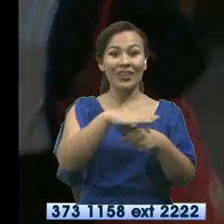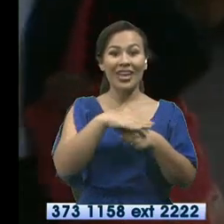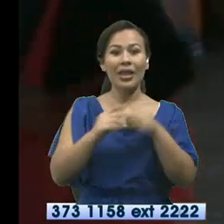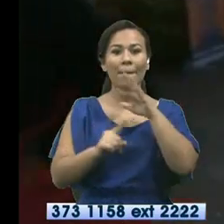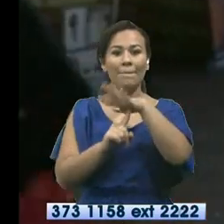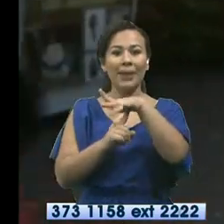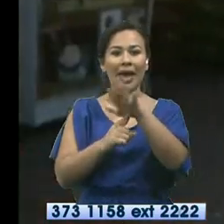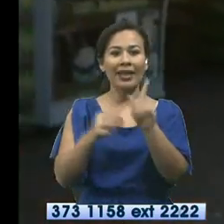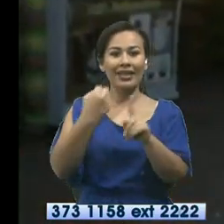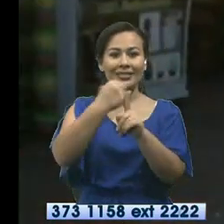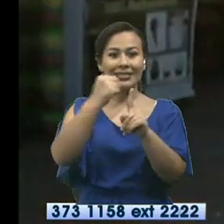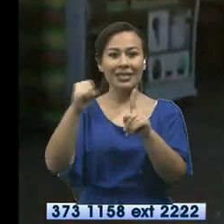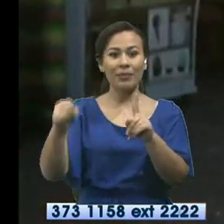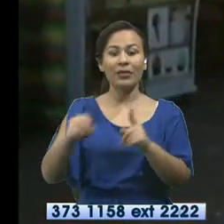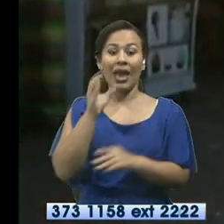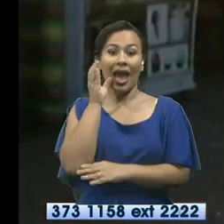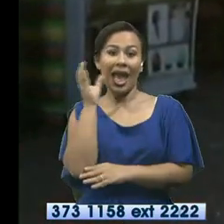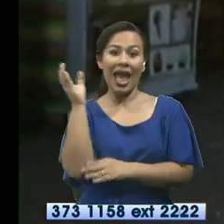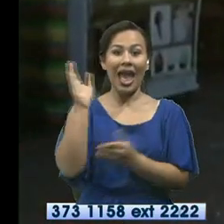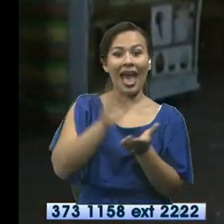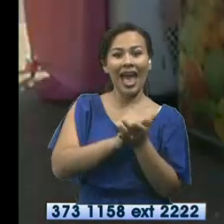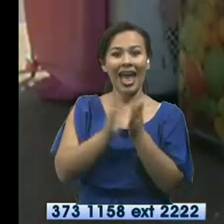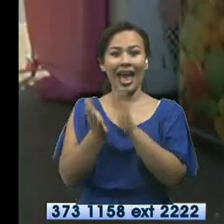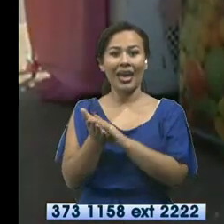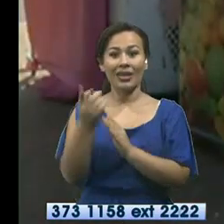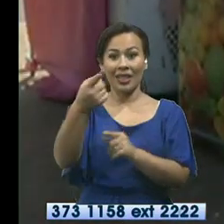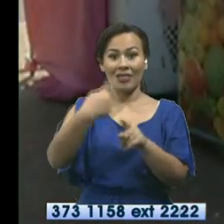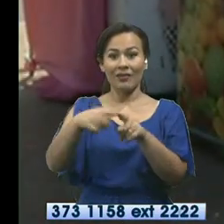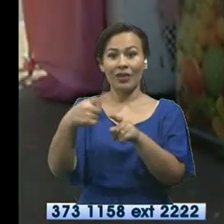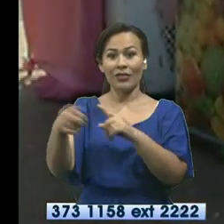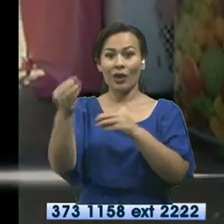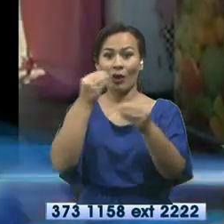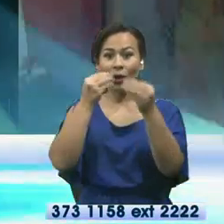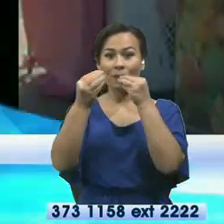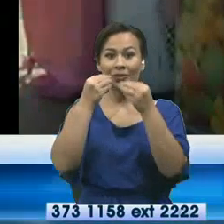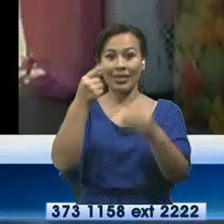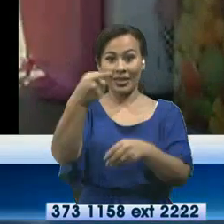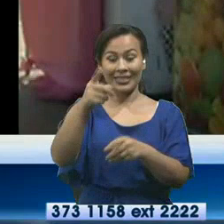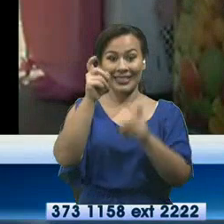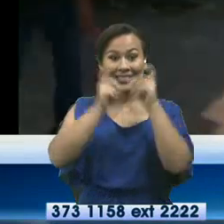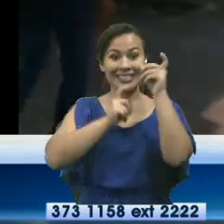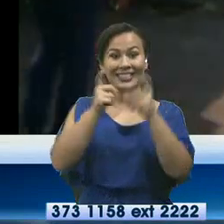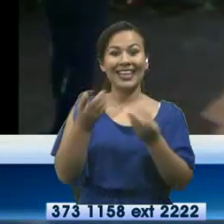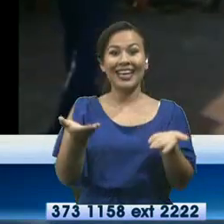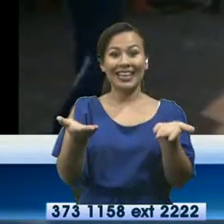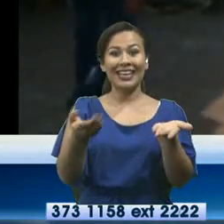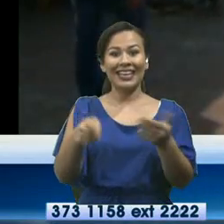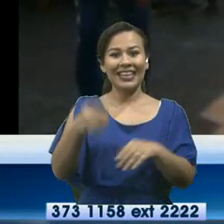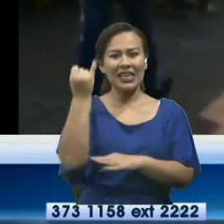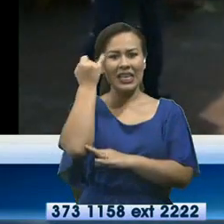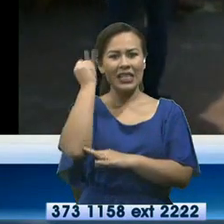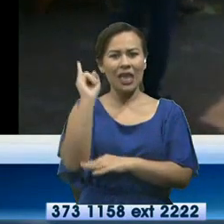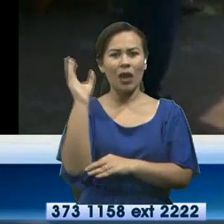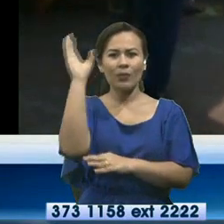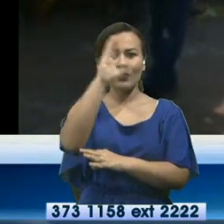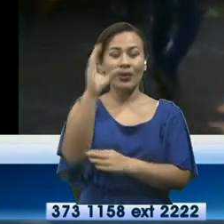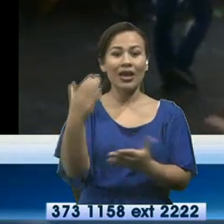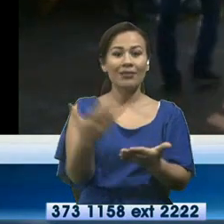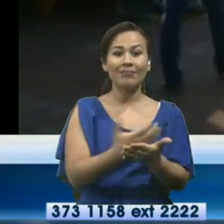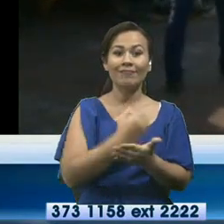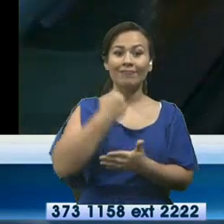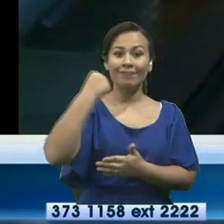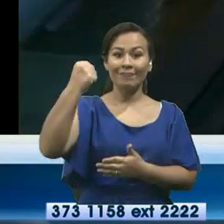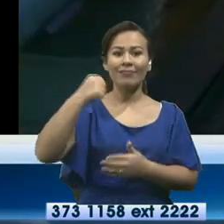donde conciertos, locales con productos novedosos y sobre todo entretenimiento es lo que ofrece esta iniciativa que busca rescatar